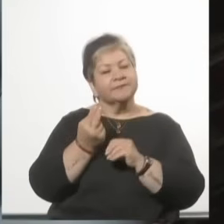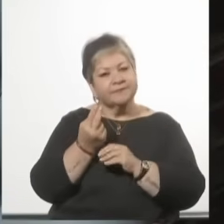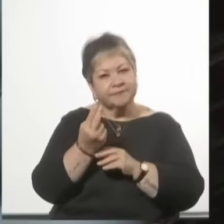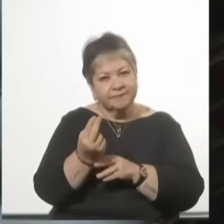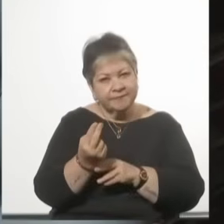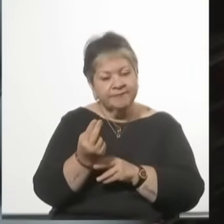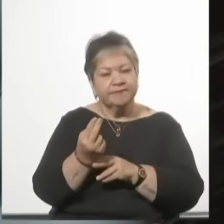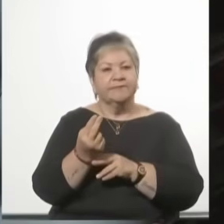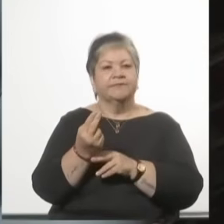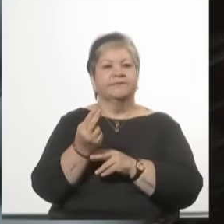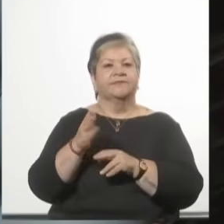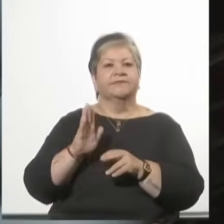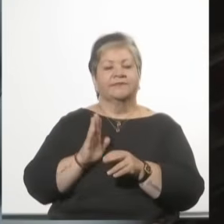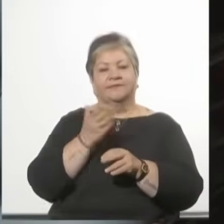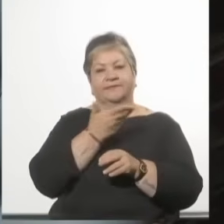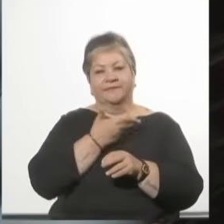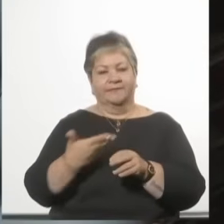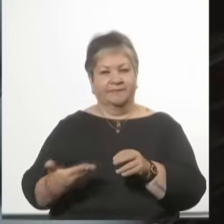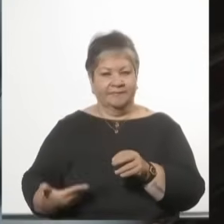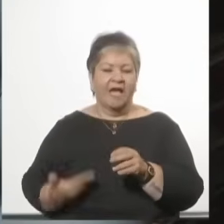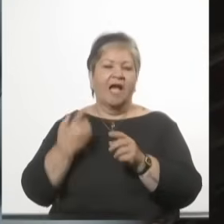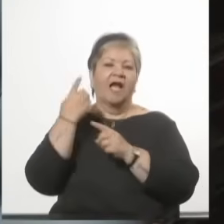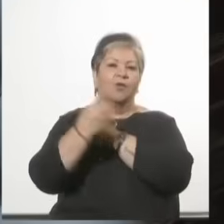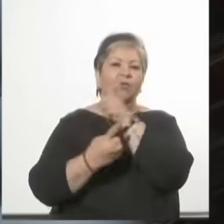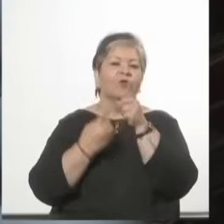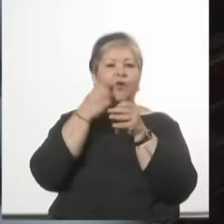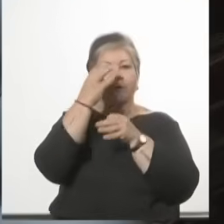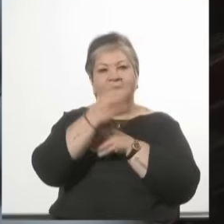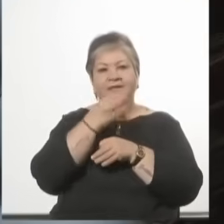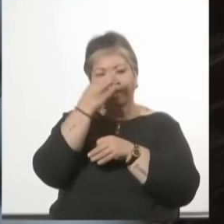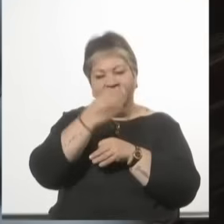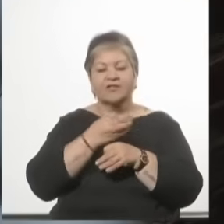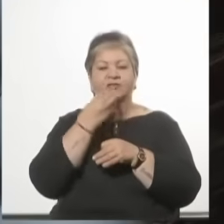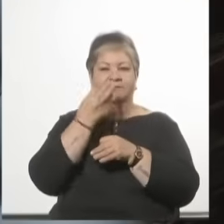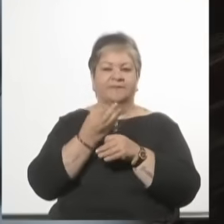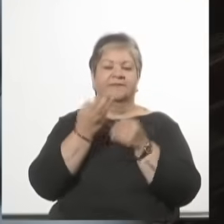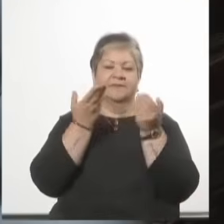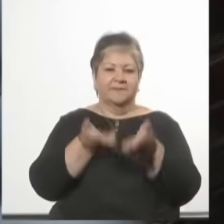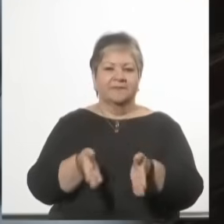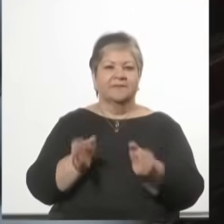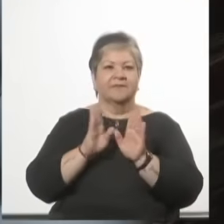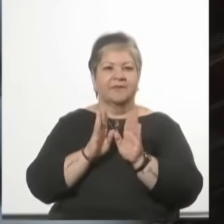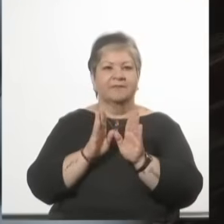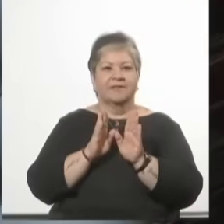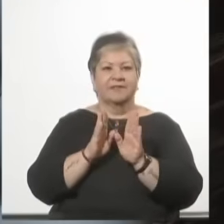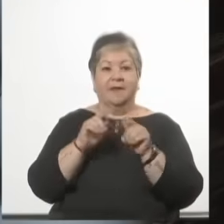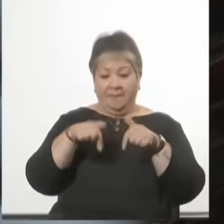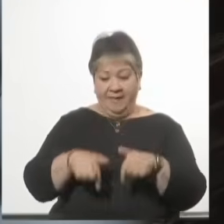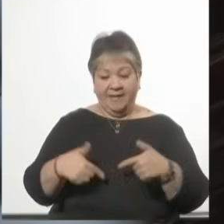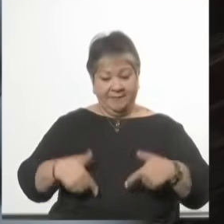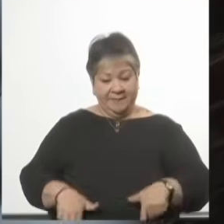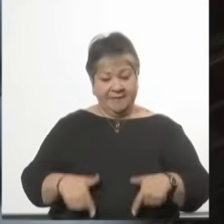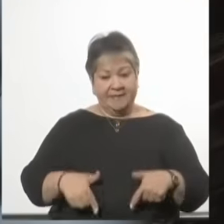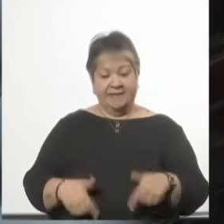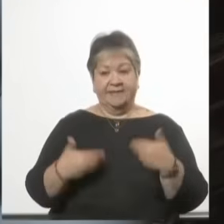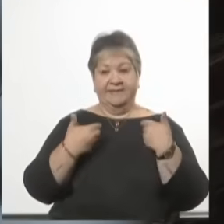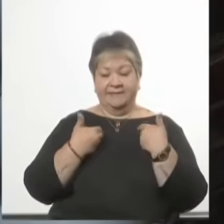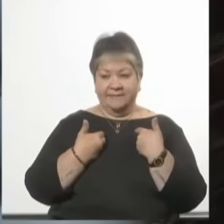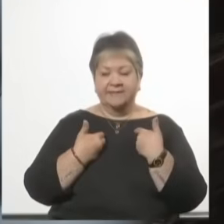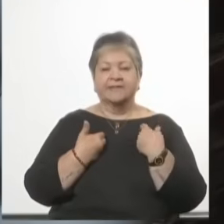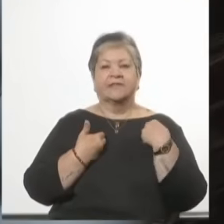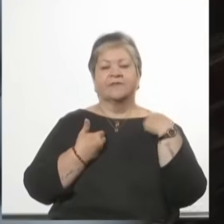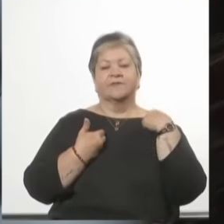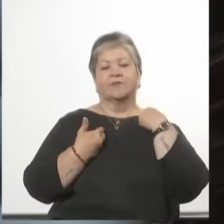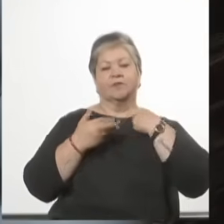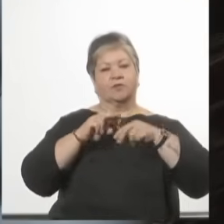presidenta, realizar brevemente algunos comentarios de apertura. En primer lugar, decir que para esta ministra, como reiteradamente